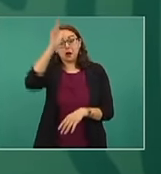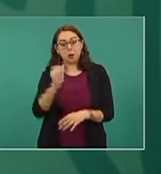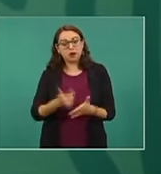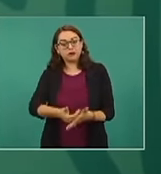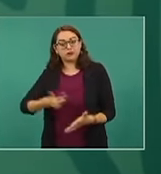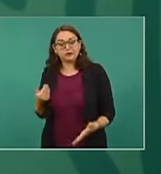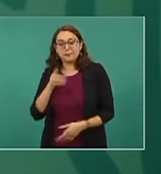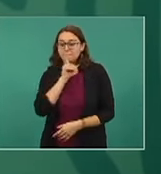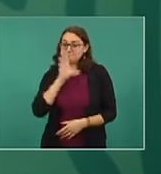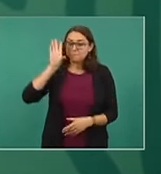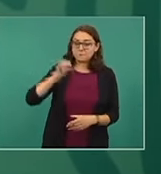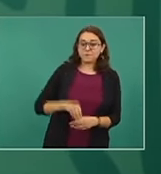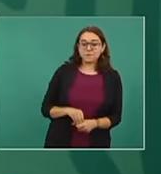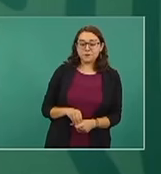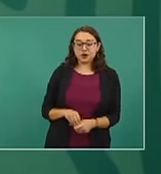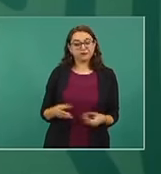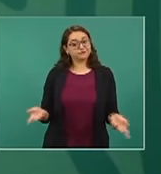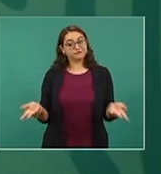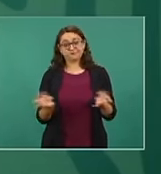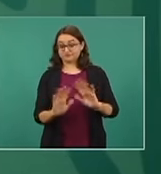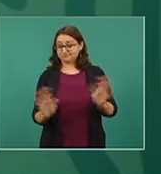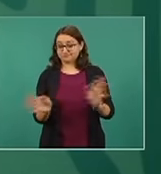y todo quedaba en el anonimato. No,